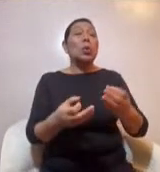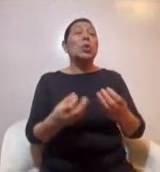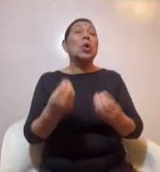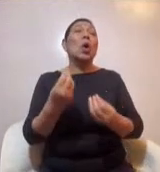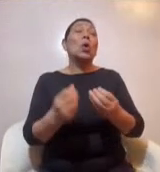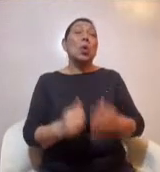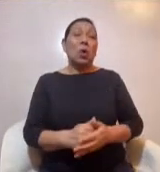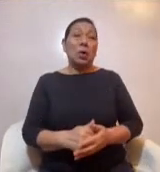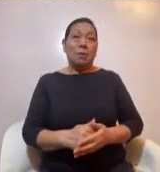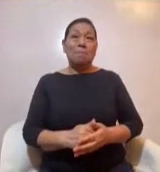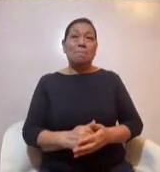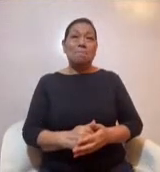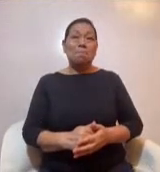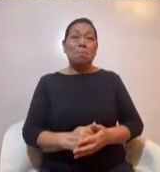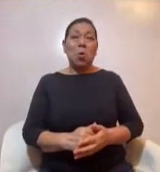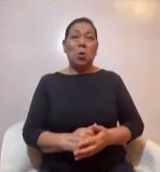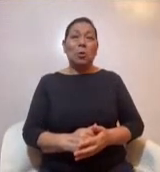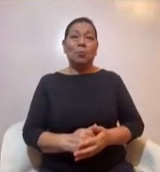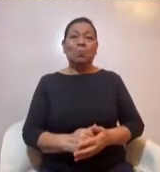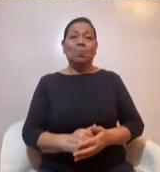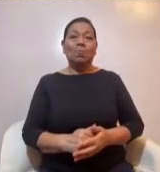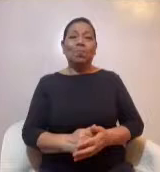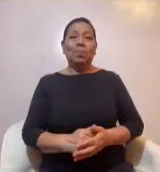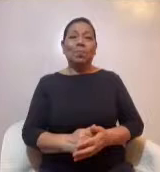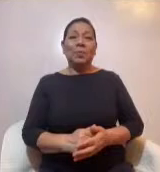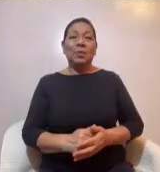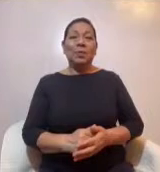la sentencia, como